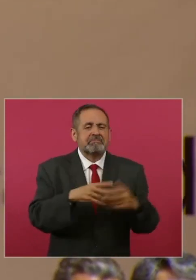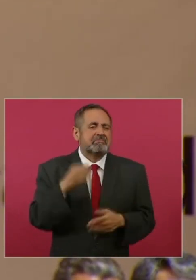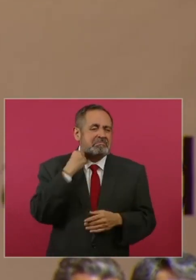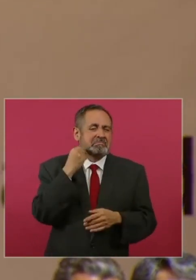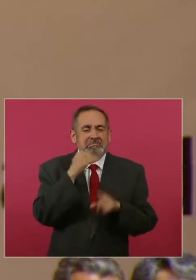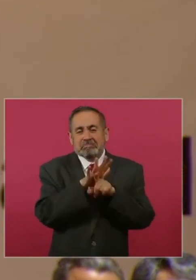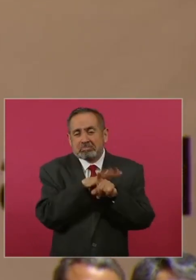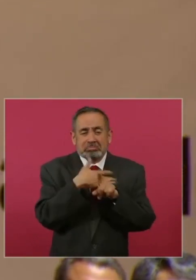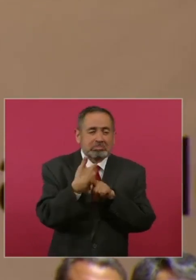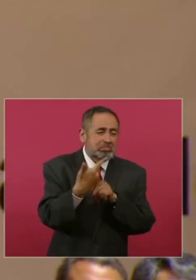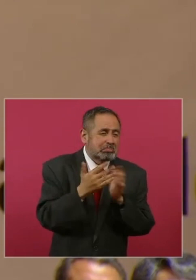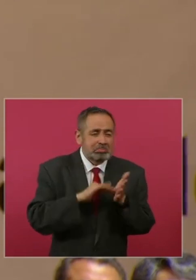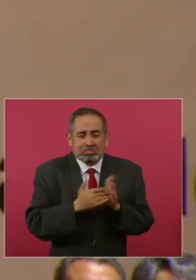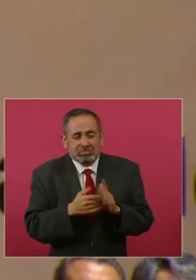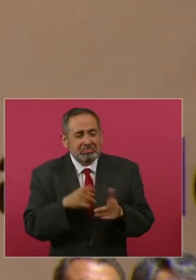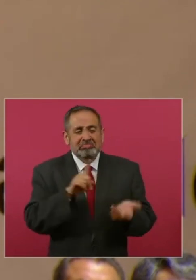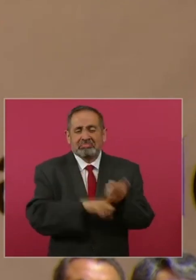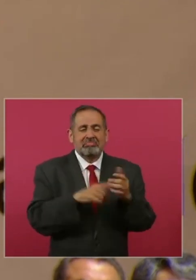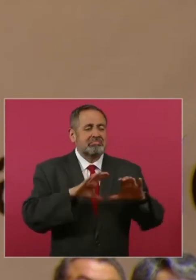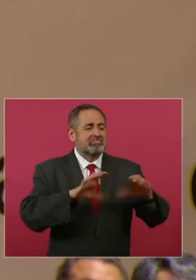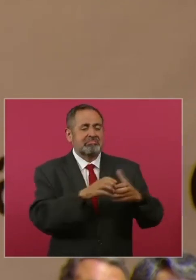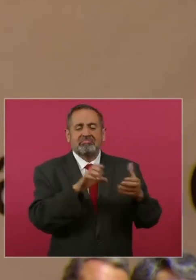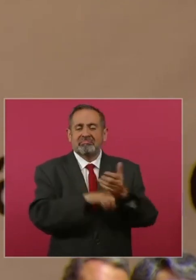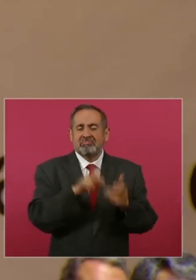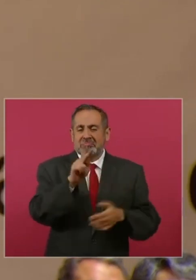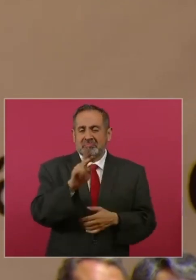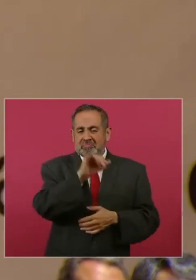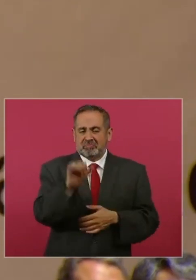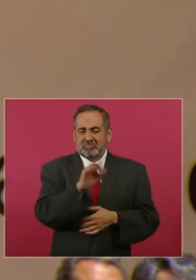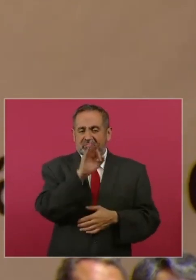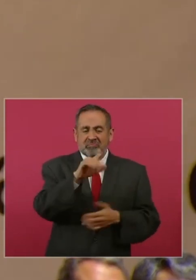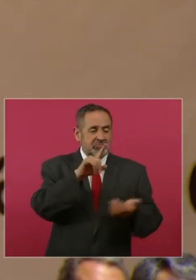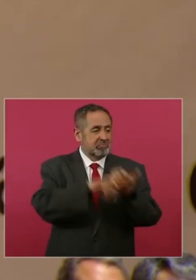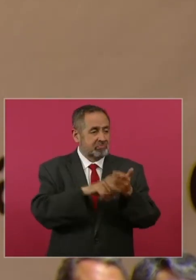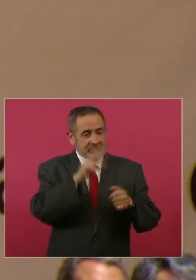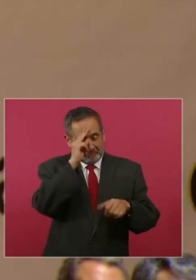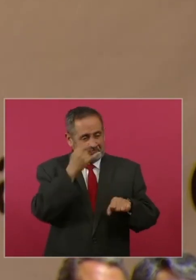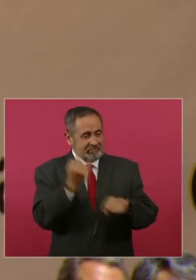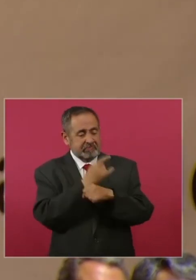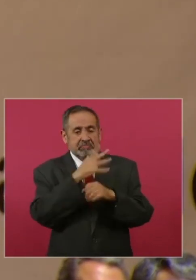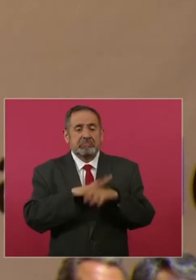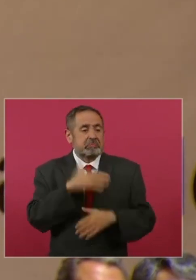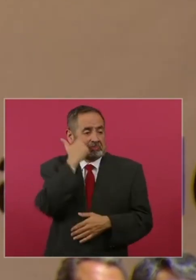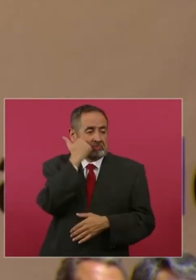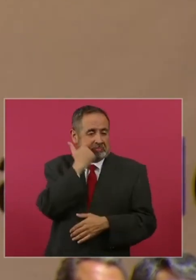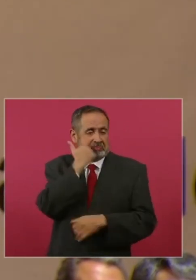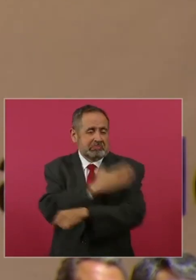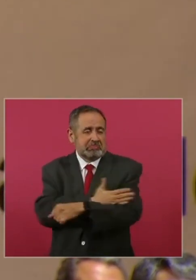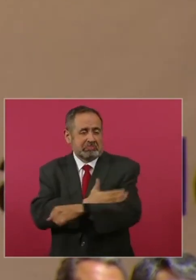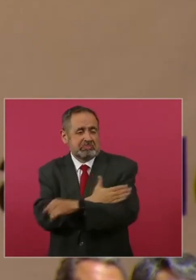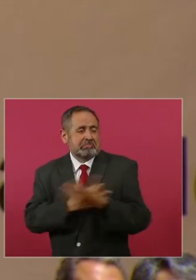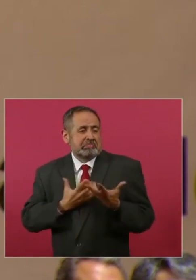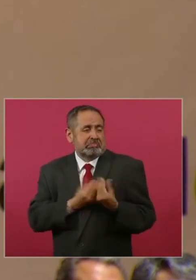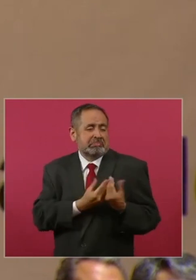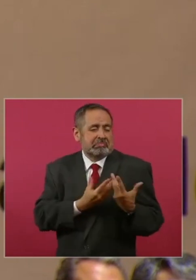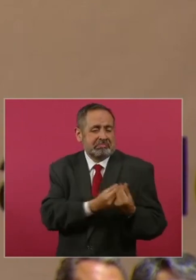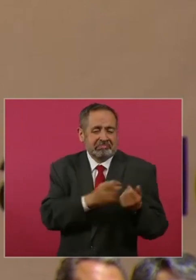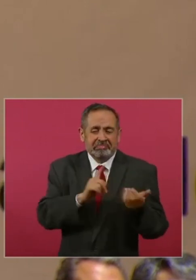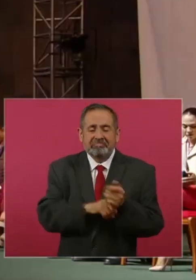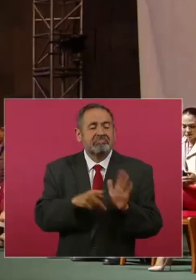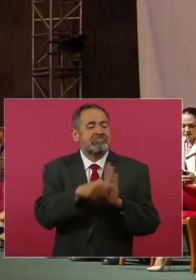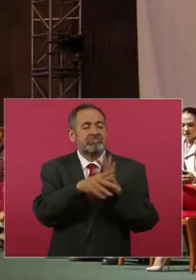marrulleros many del poder of those judicial attorneys corrupt intelectuales acomodaticios intellectuals who were bought y